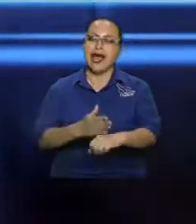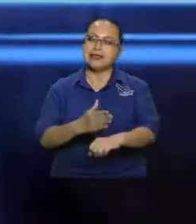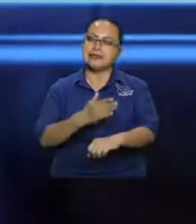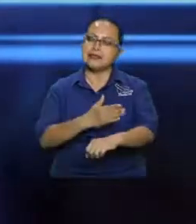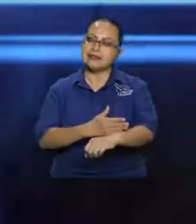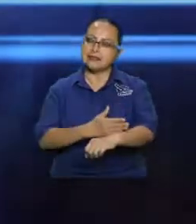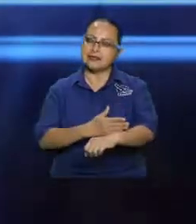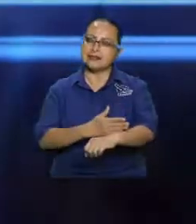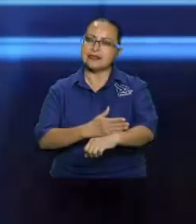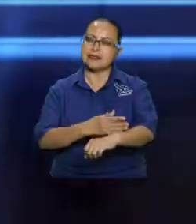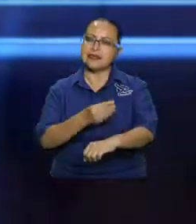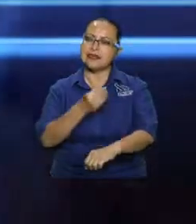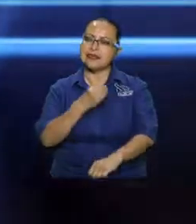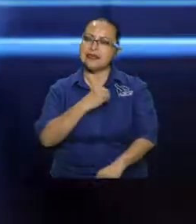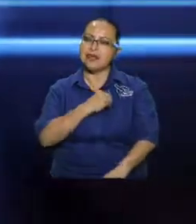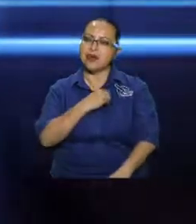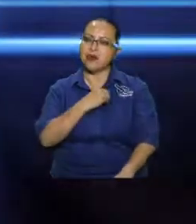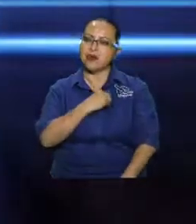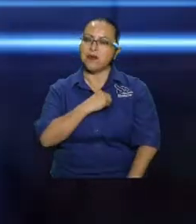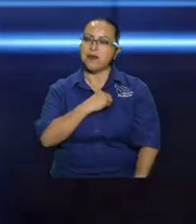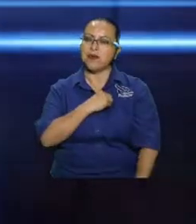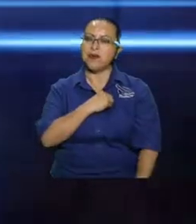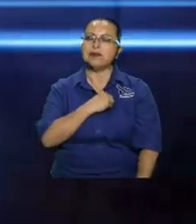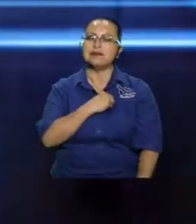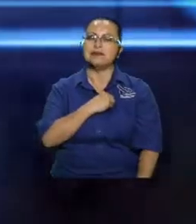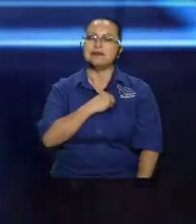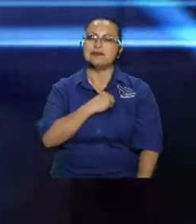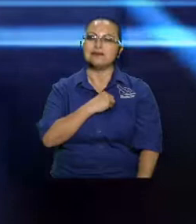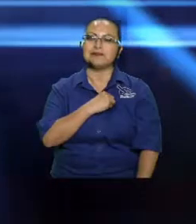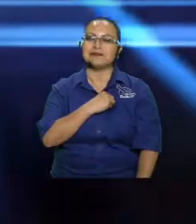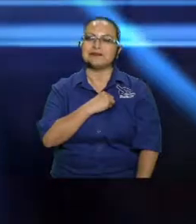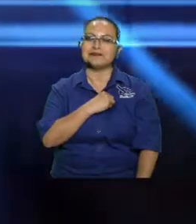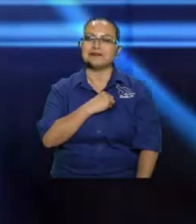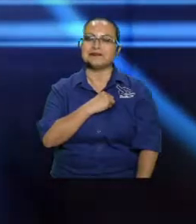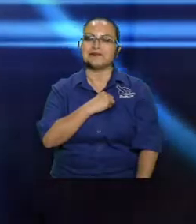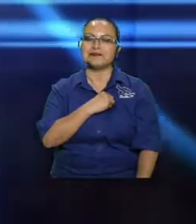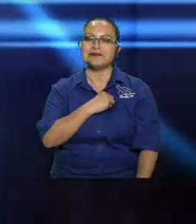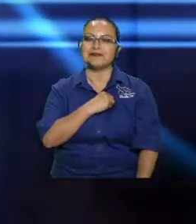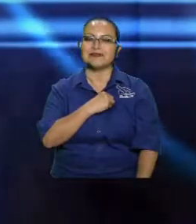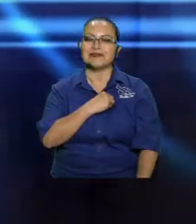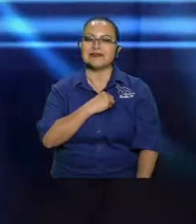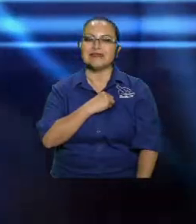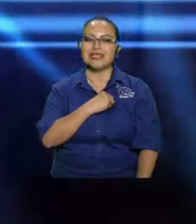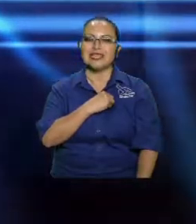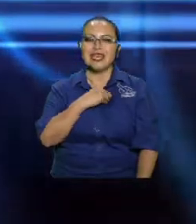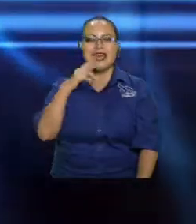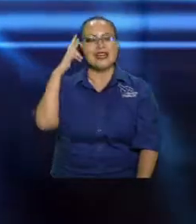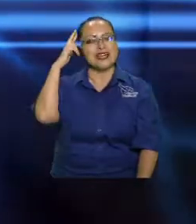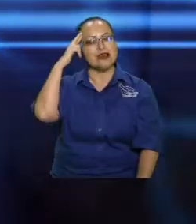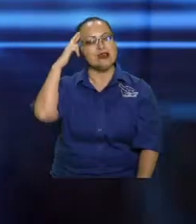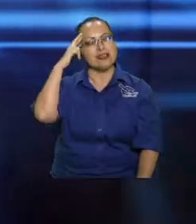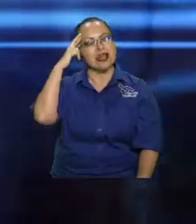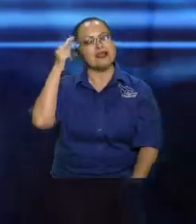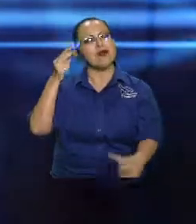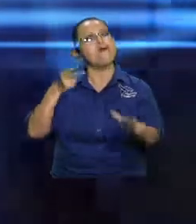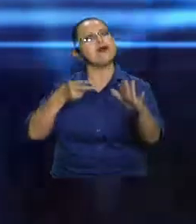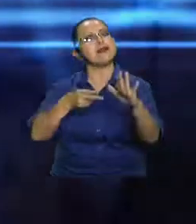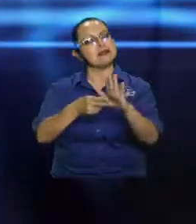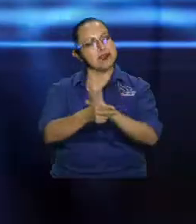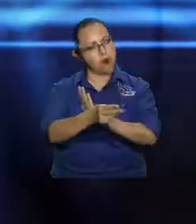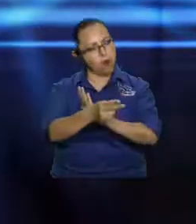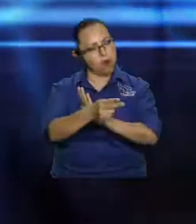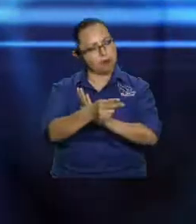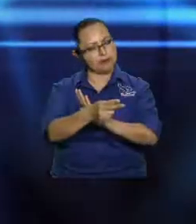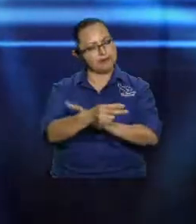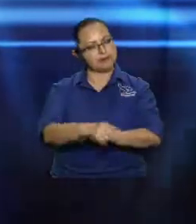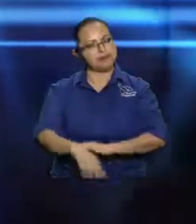Pero antes, le quiero dar un refresh de